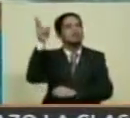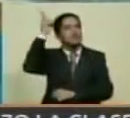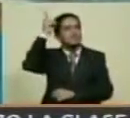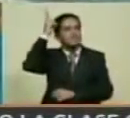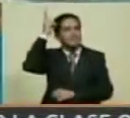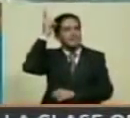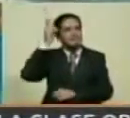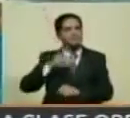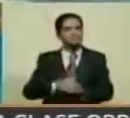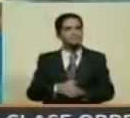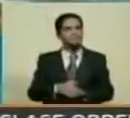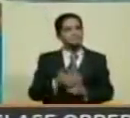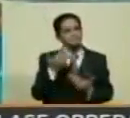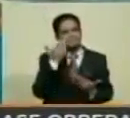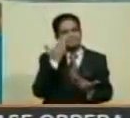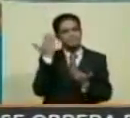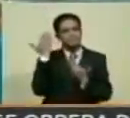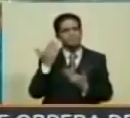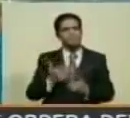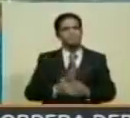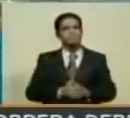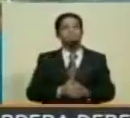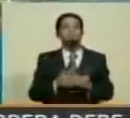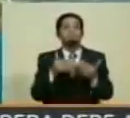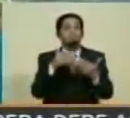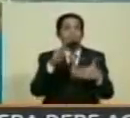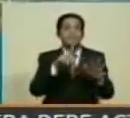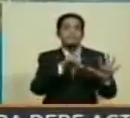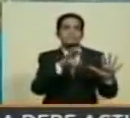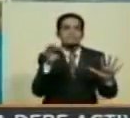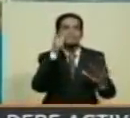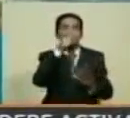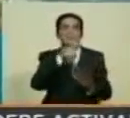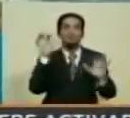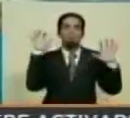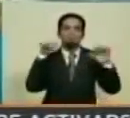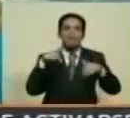está en el lugar y nos cuenta todos los detalles, más de 600 delegados presentes en Caracas.